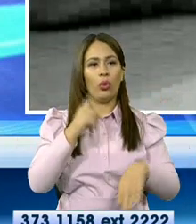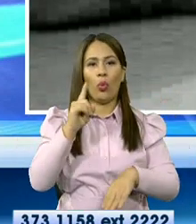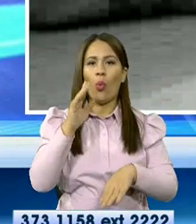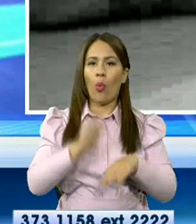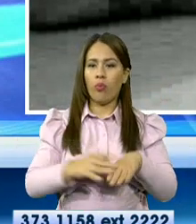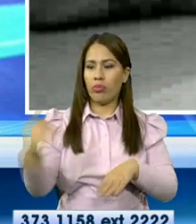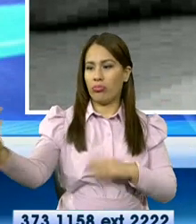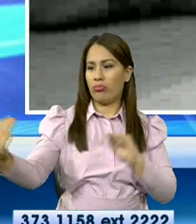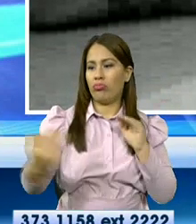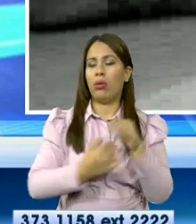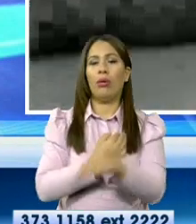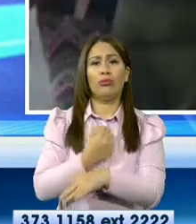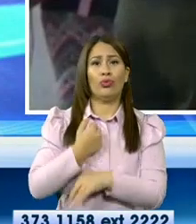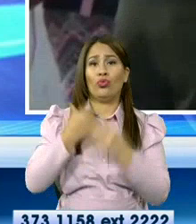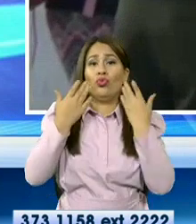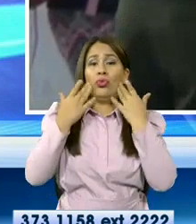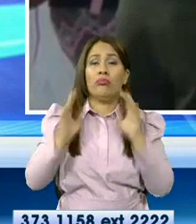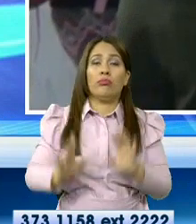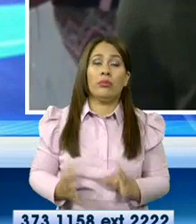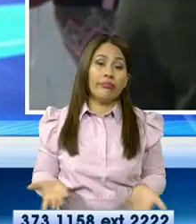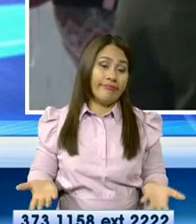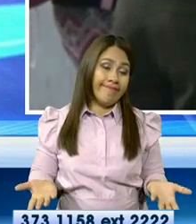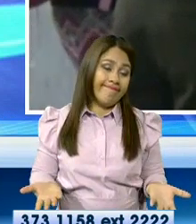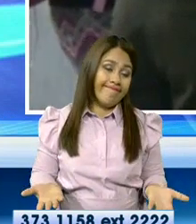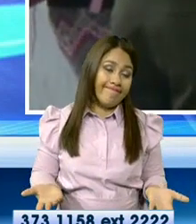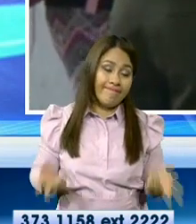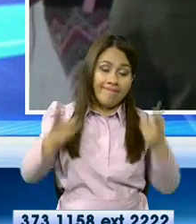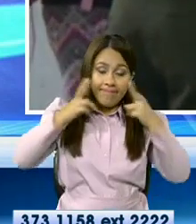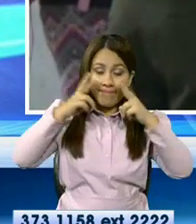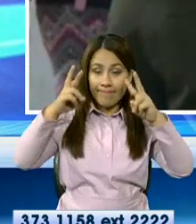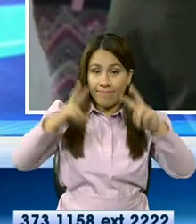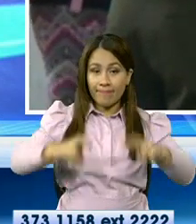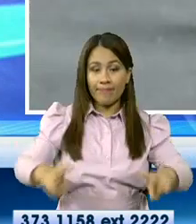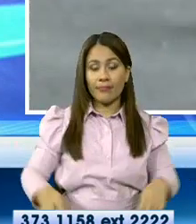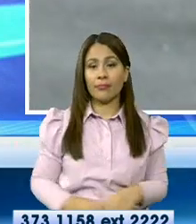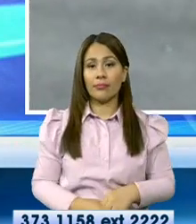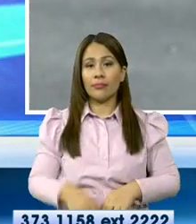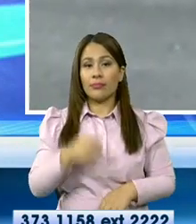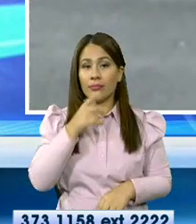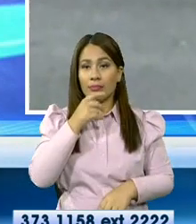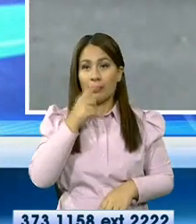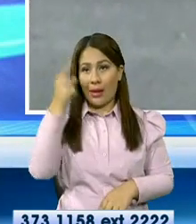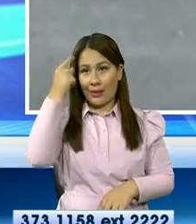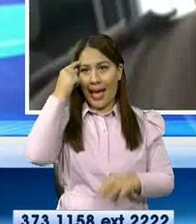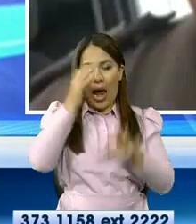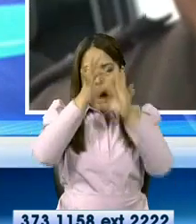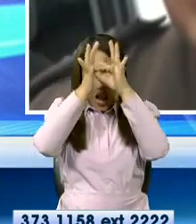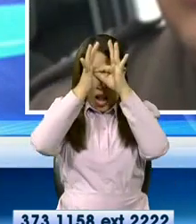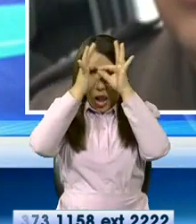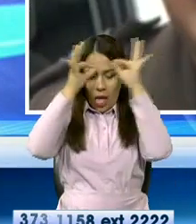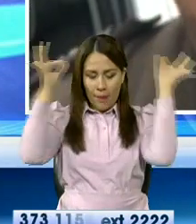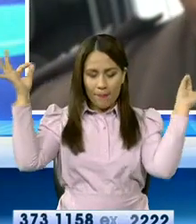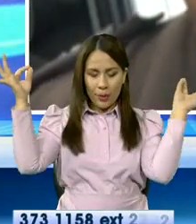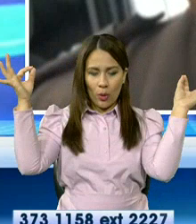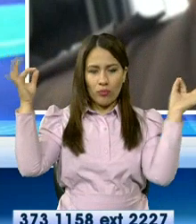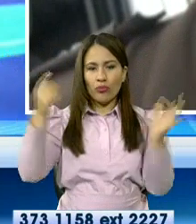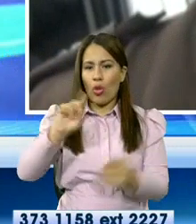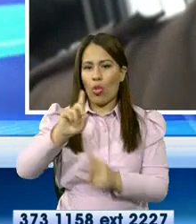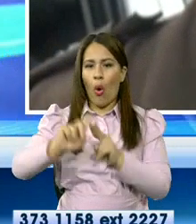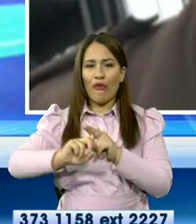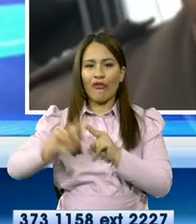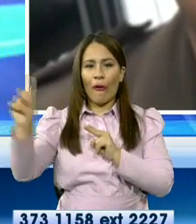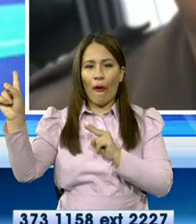por lo que sea. Las investigaciones determinarán. Pero quien tiene la conciencia tranquila y limpia no se va, no huye.